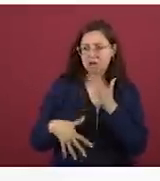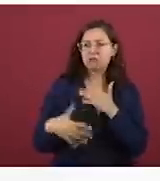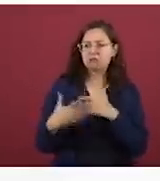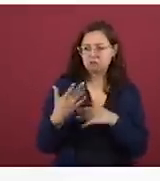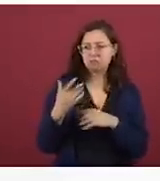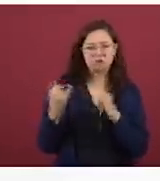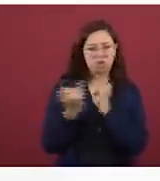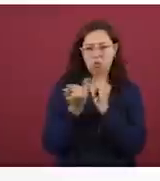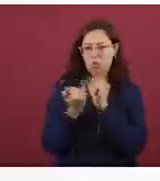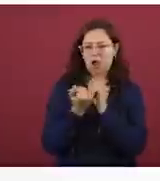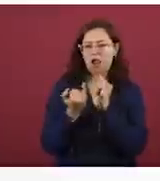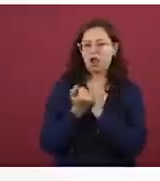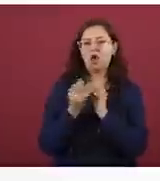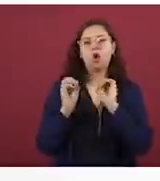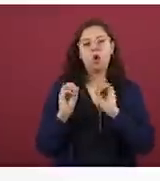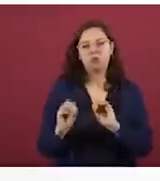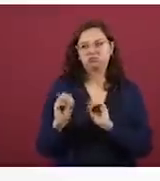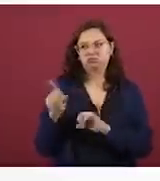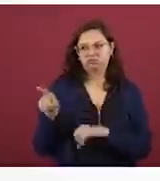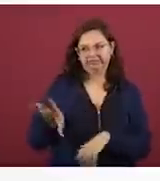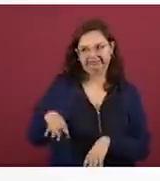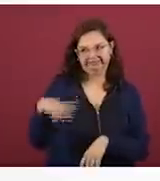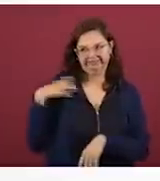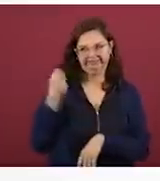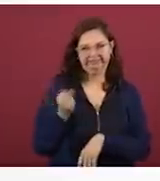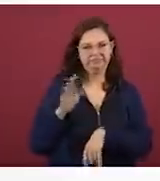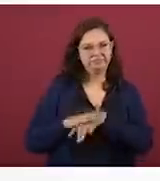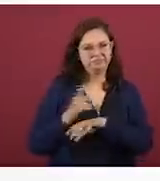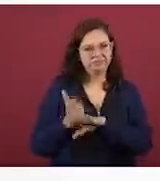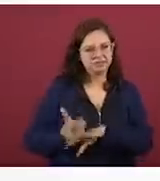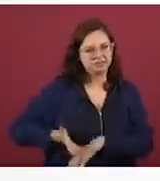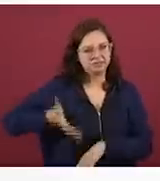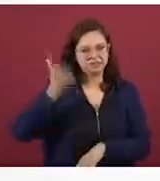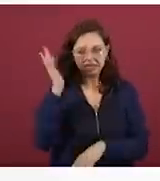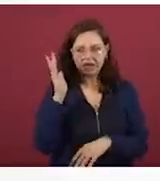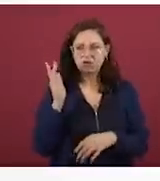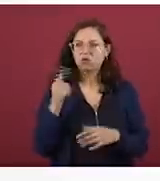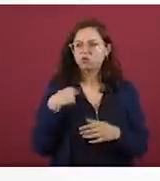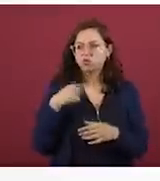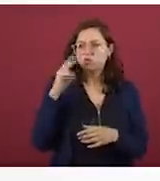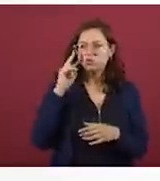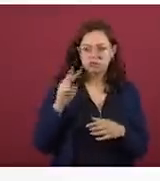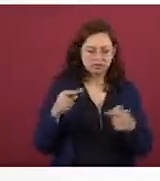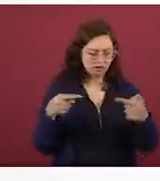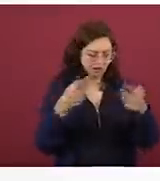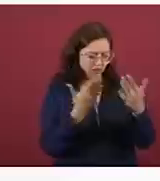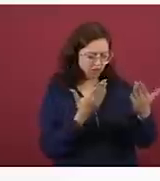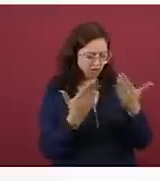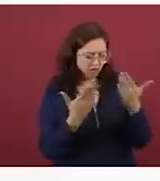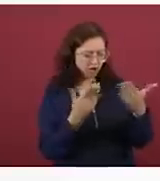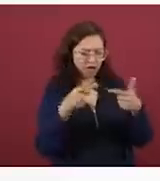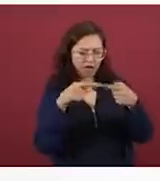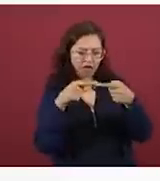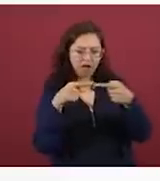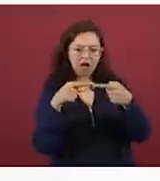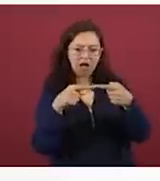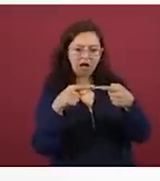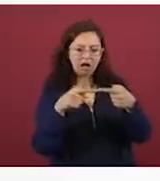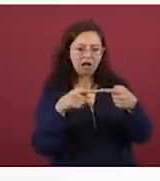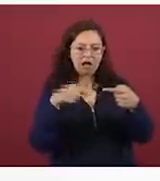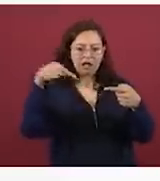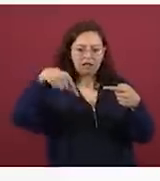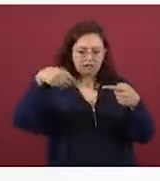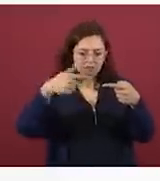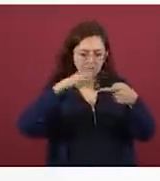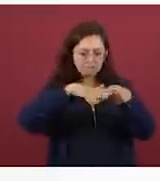media, o todavía de las más económicas, porque ves que su margen está cercano a los precios que aquí se